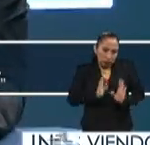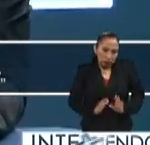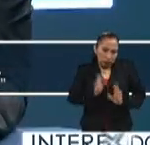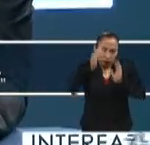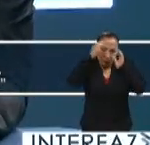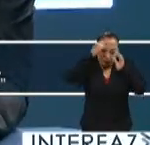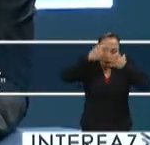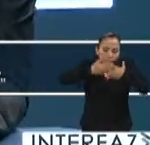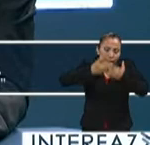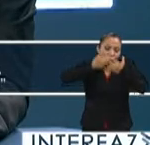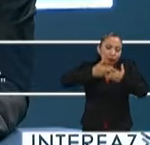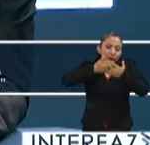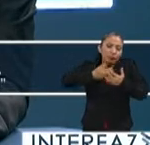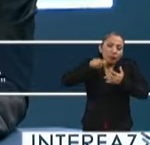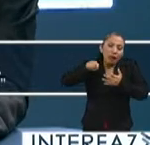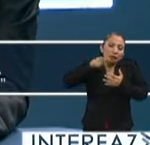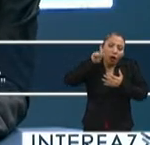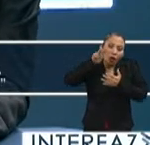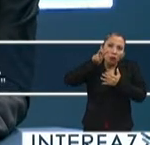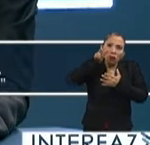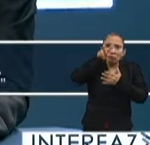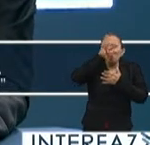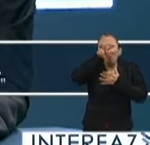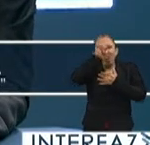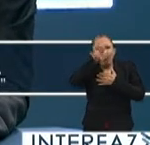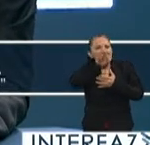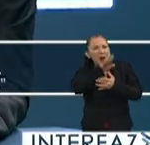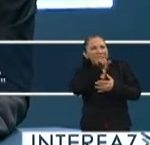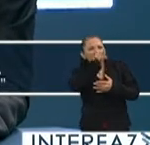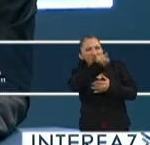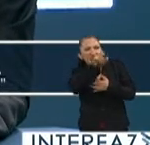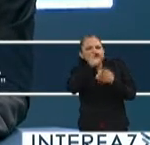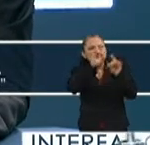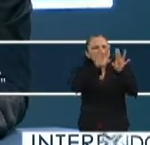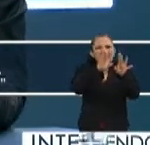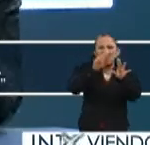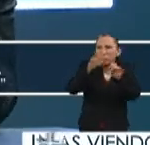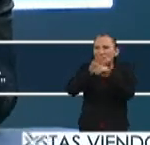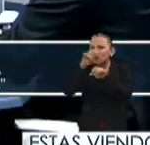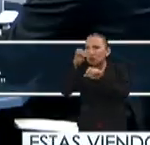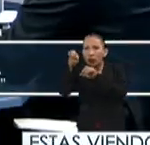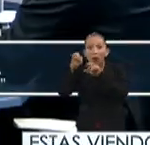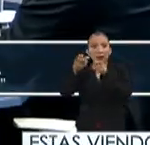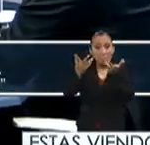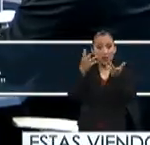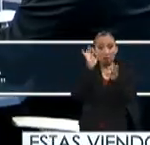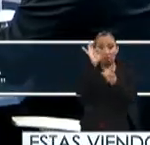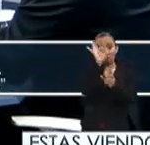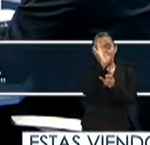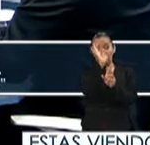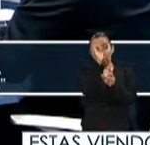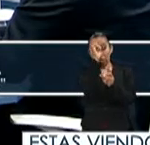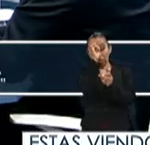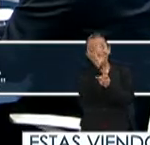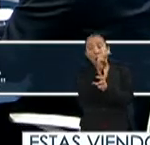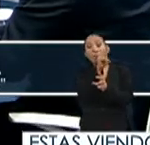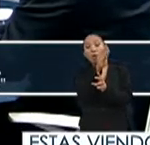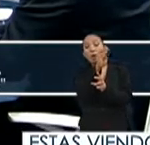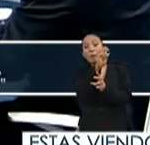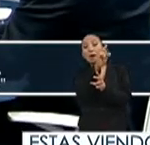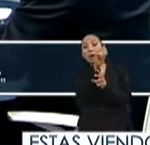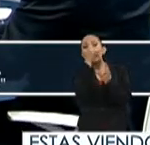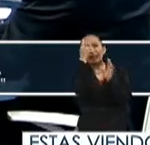a darle un peso irracional a determinadas circunstancias. De tal suerte que la probabilidad, en cierta manera, nos